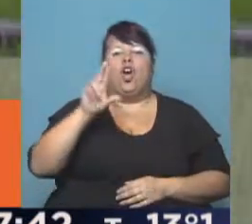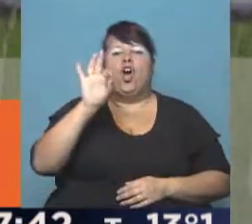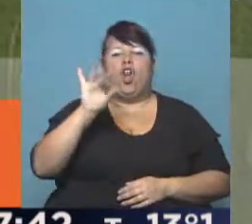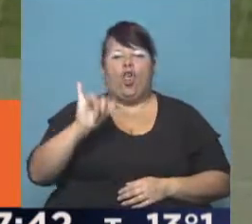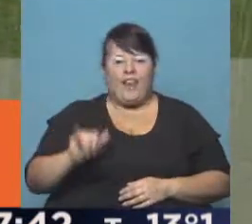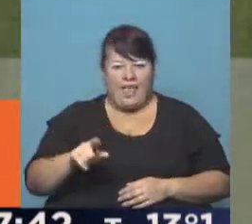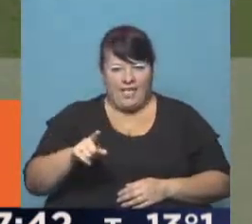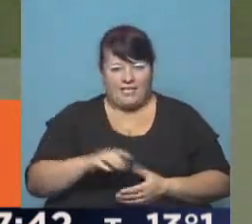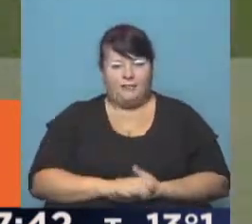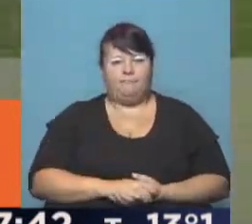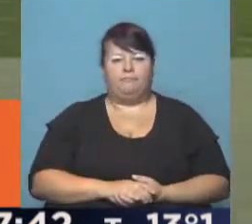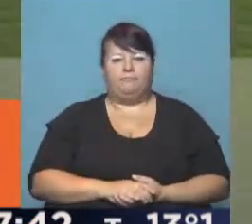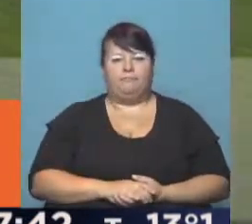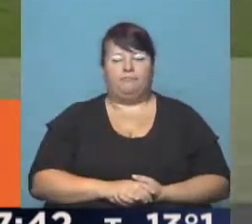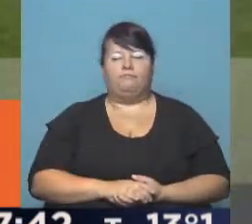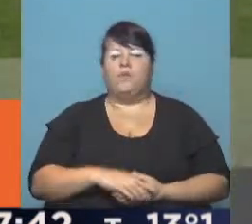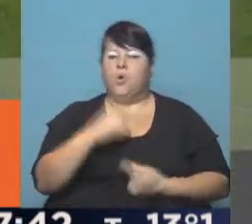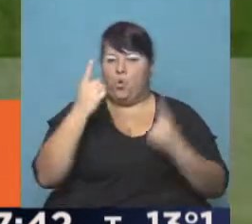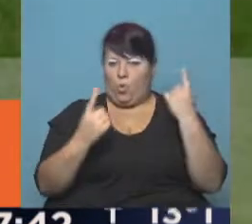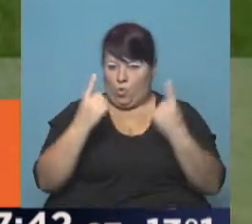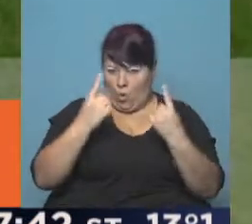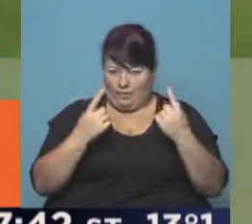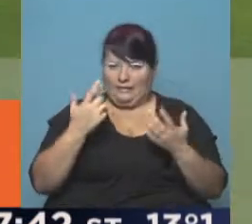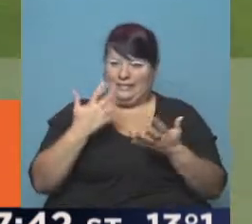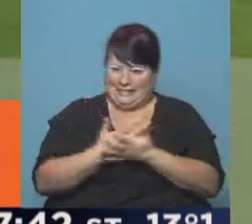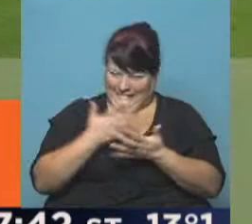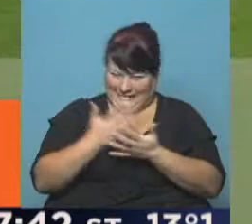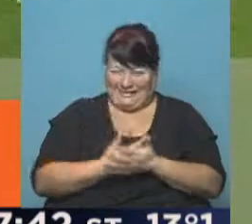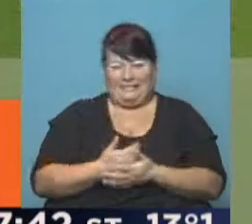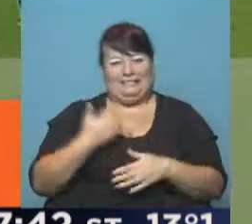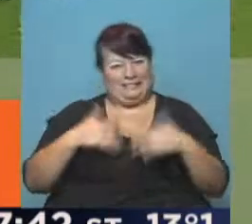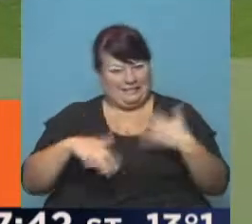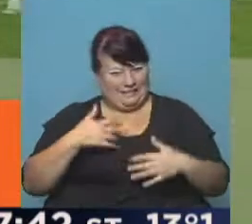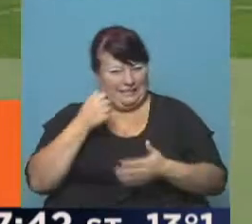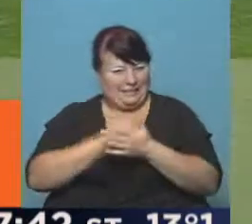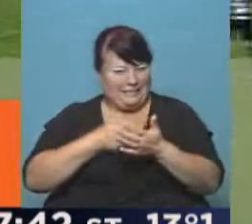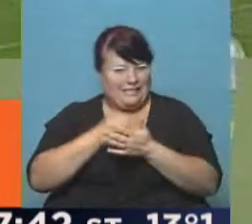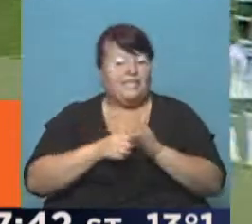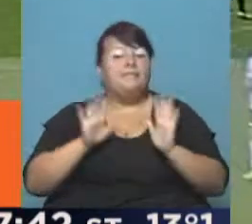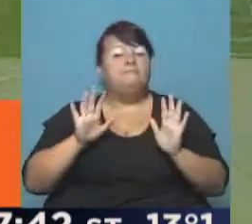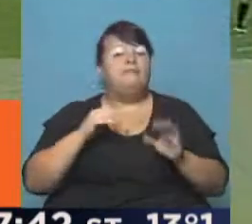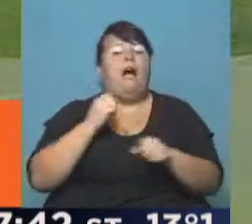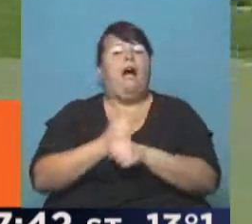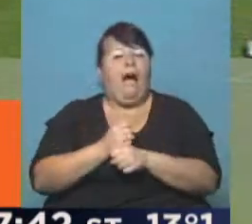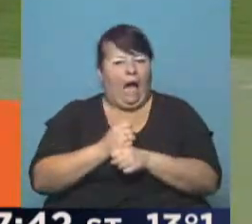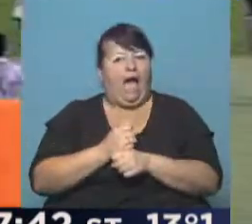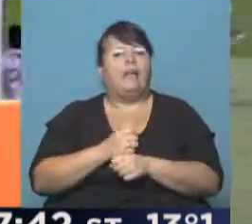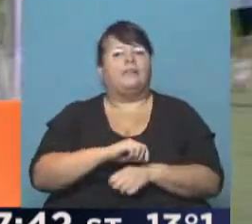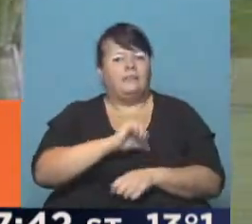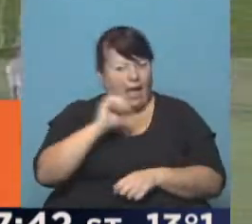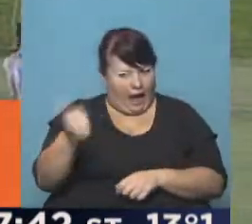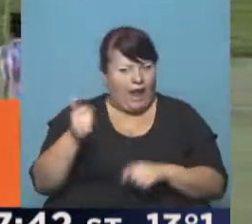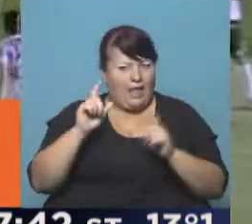Rodríguez. Fue 1-1, lo sufrió, lo padeció, pero hasta en un momento lo